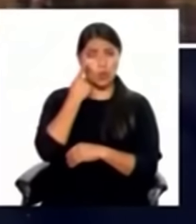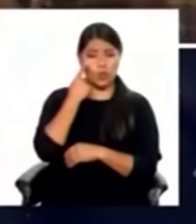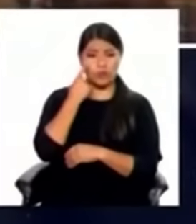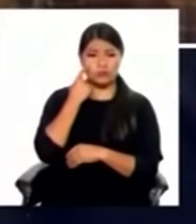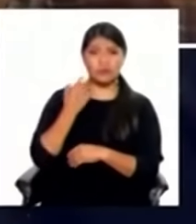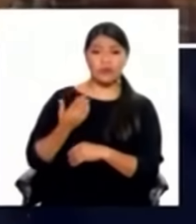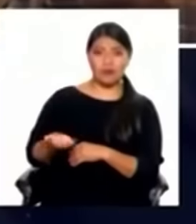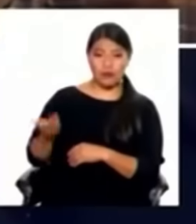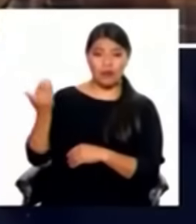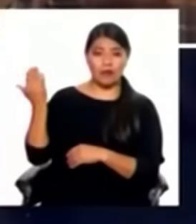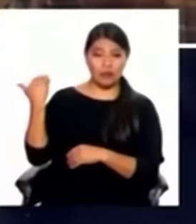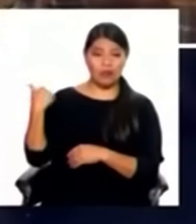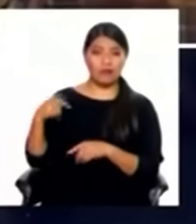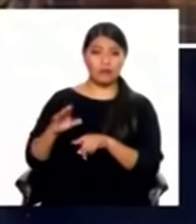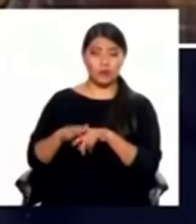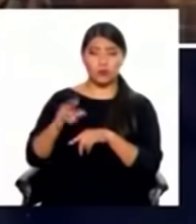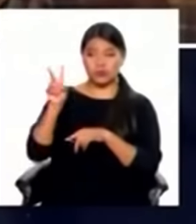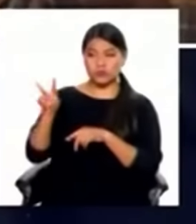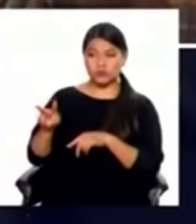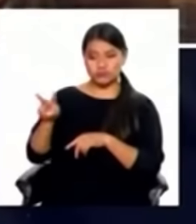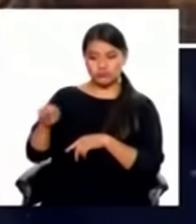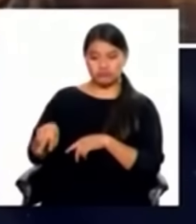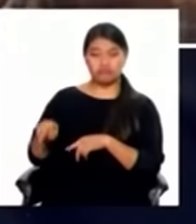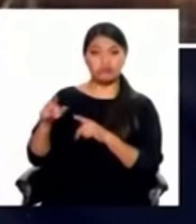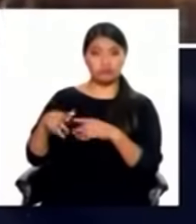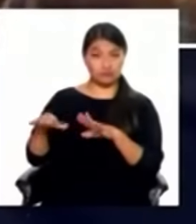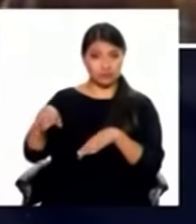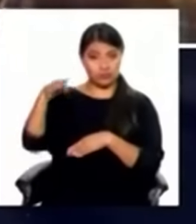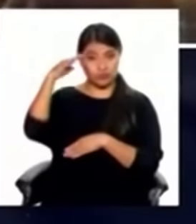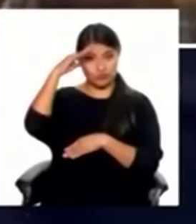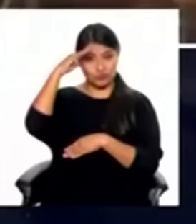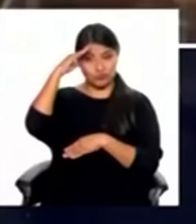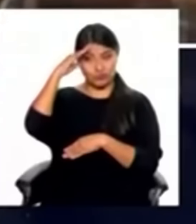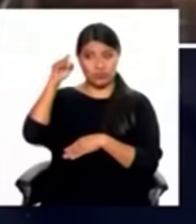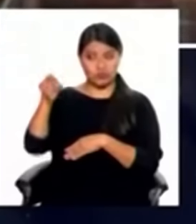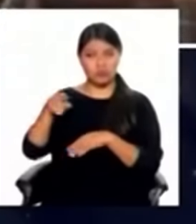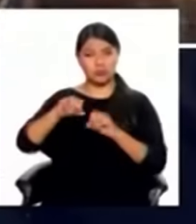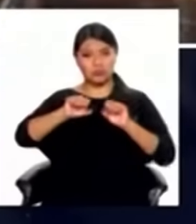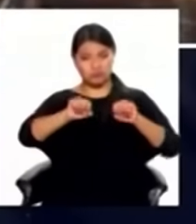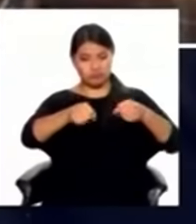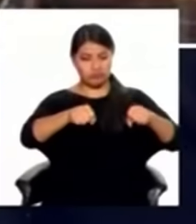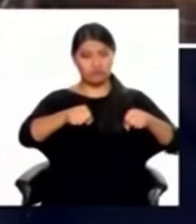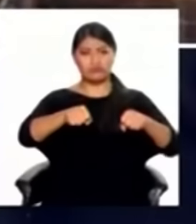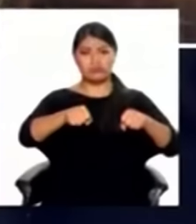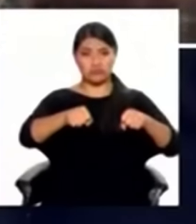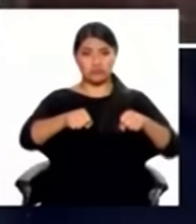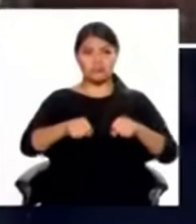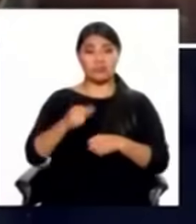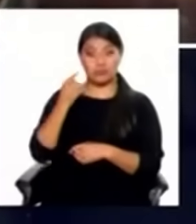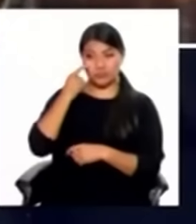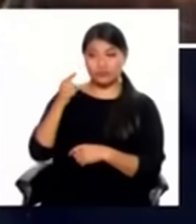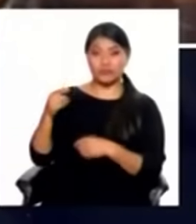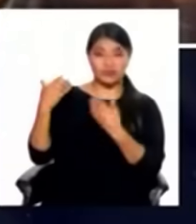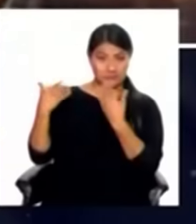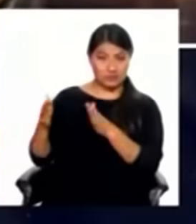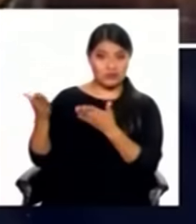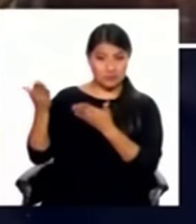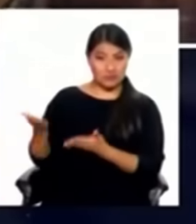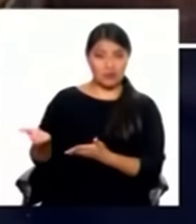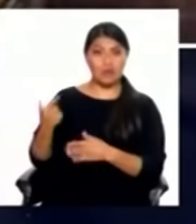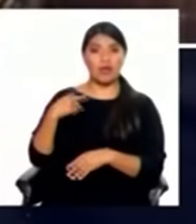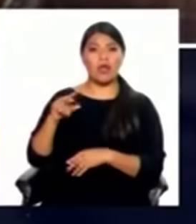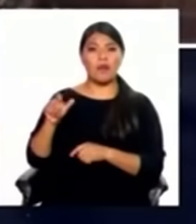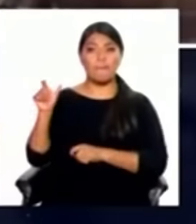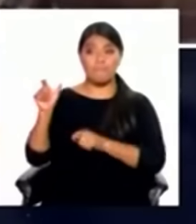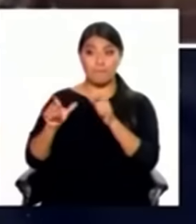los serenos cuando fueron puestos a disposición de la comisaría. Este incidente, como ustedes ya saben, los